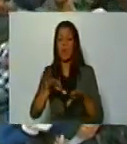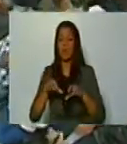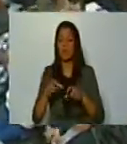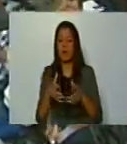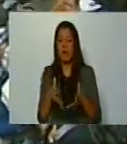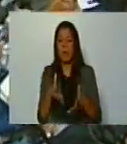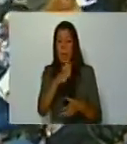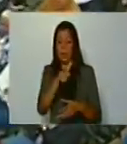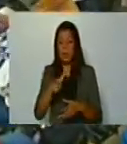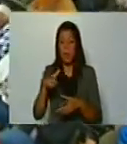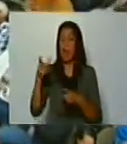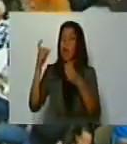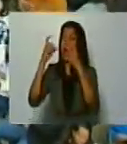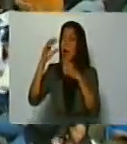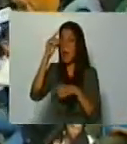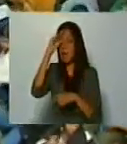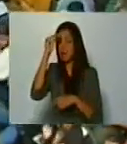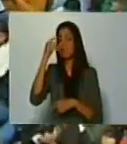dignidad.